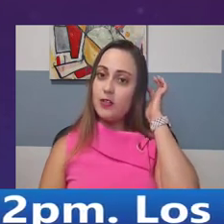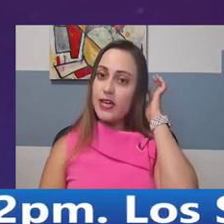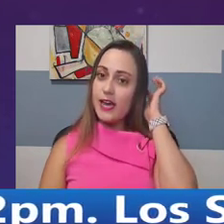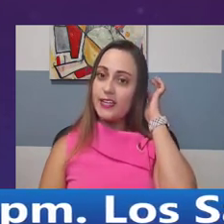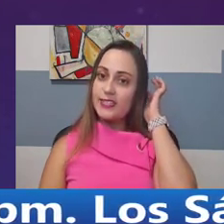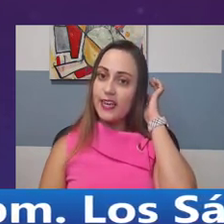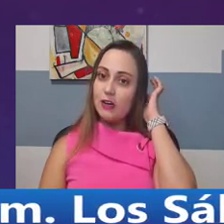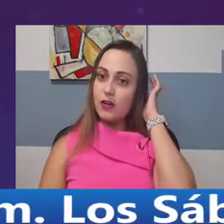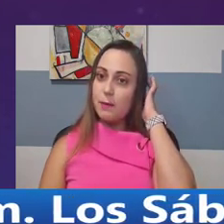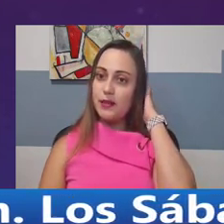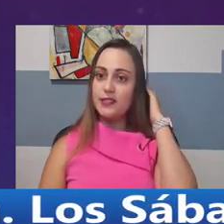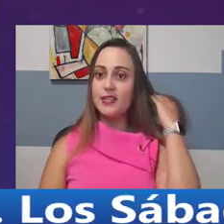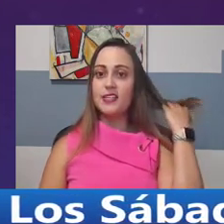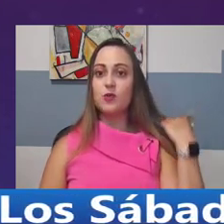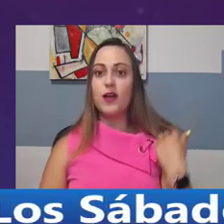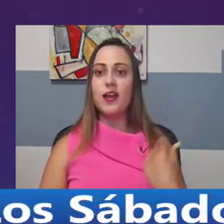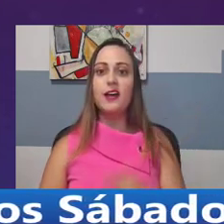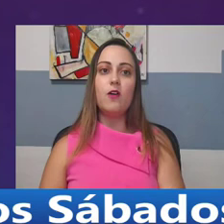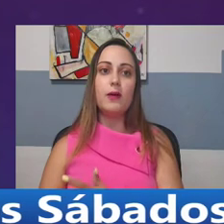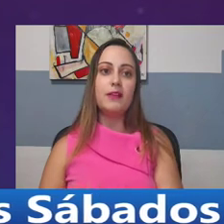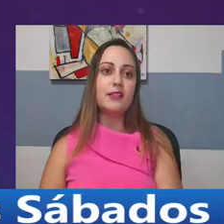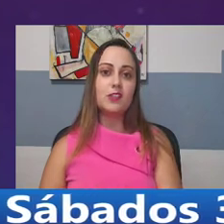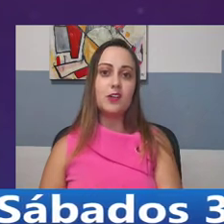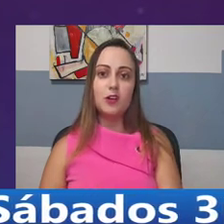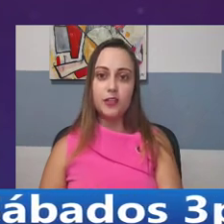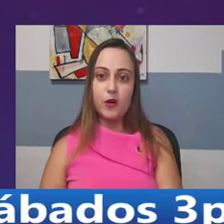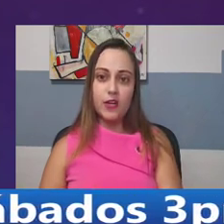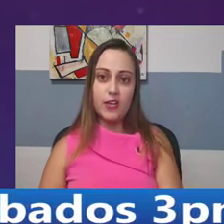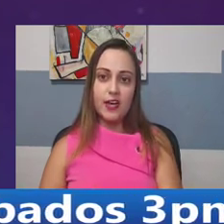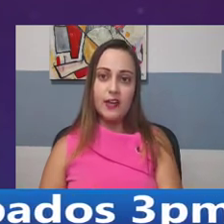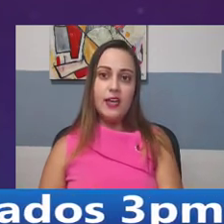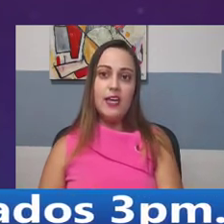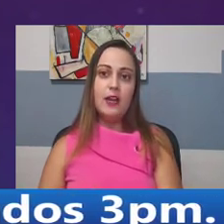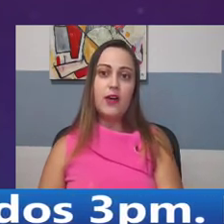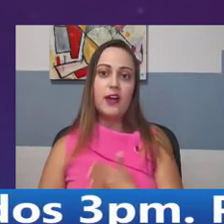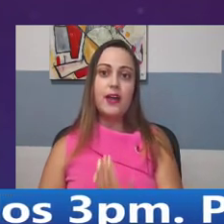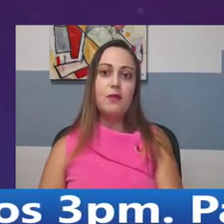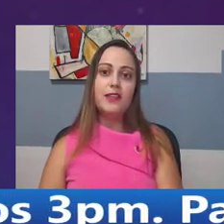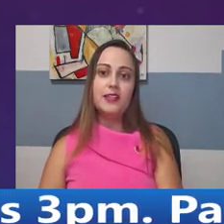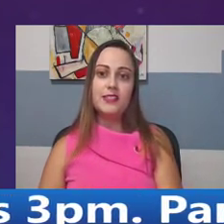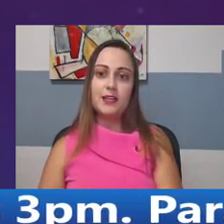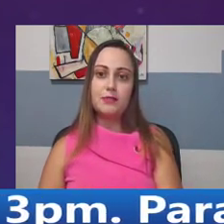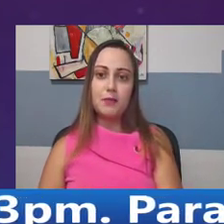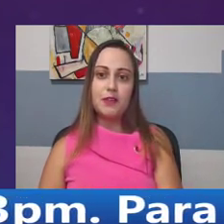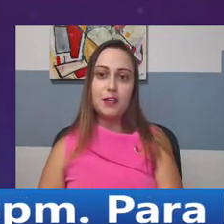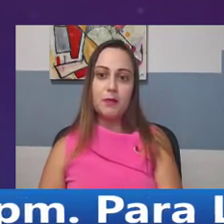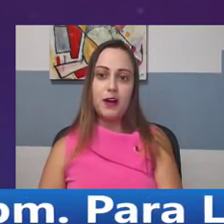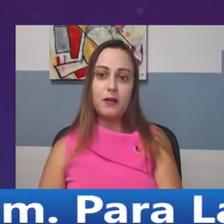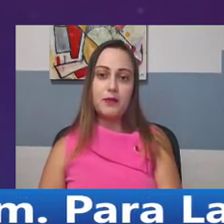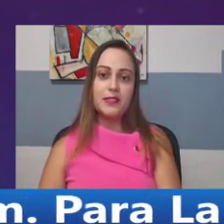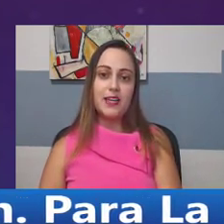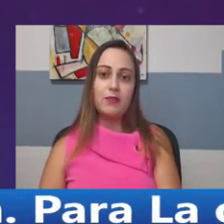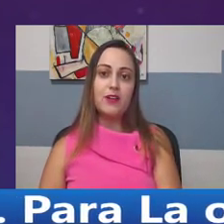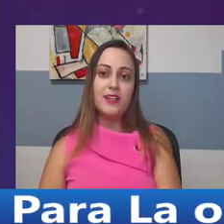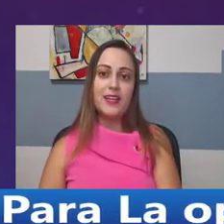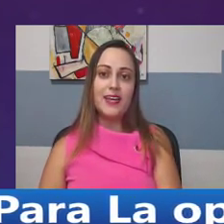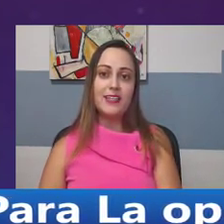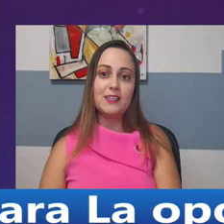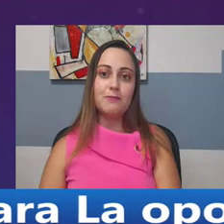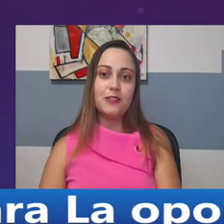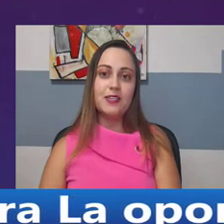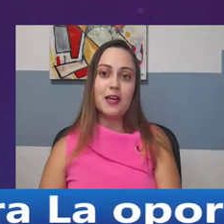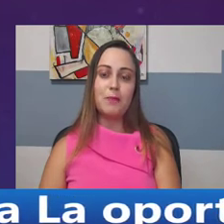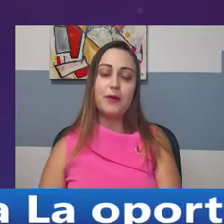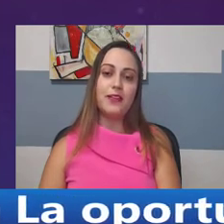Otra cosa es que lo que aprendes en la escuela obviamente es tu teoría y lo que realmente necesitas aprender para representar a